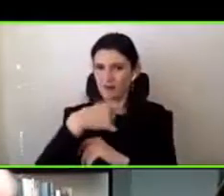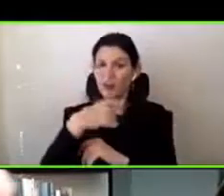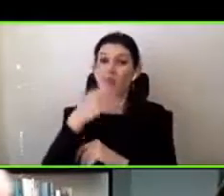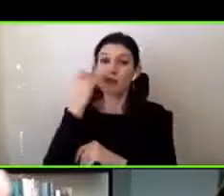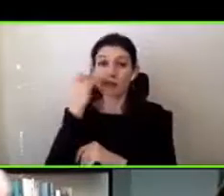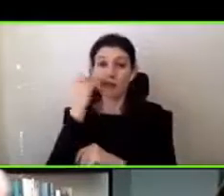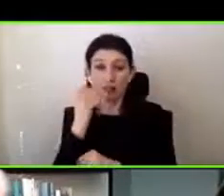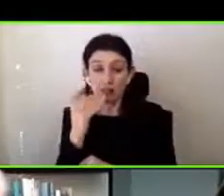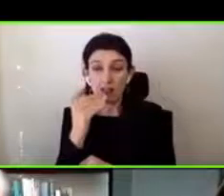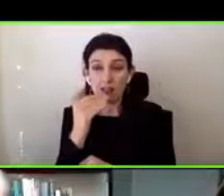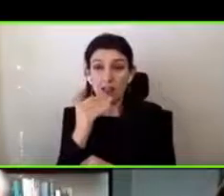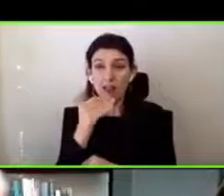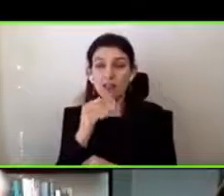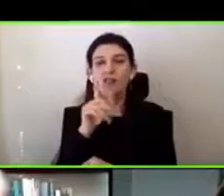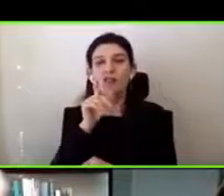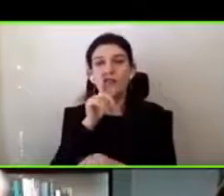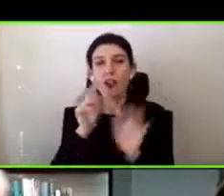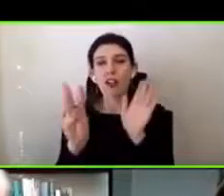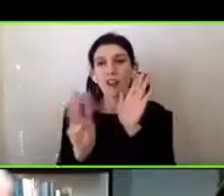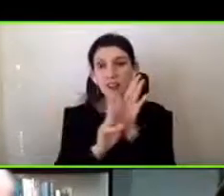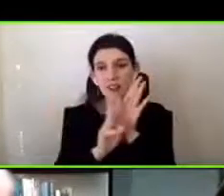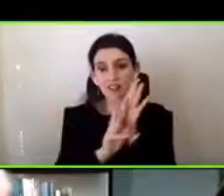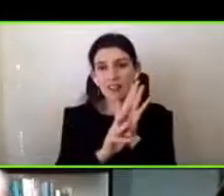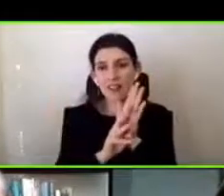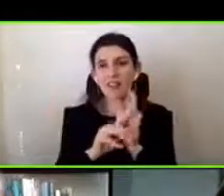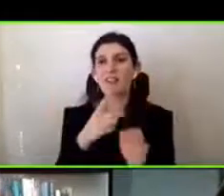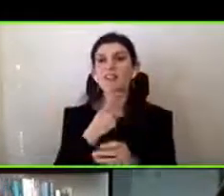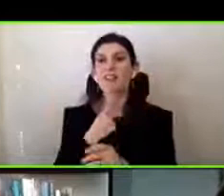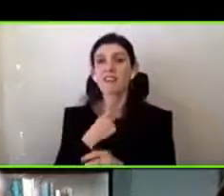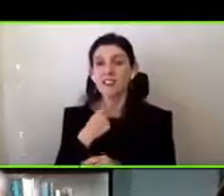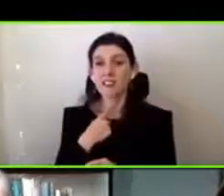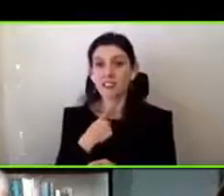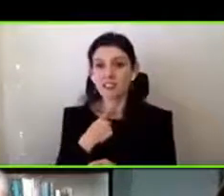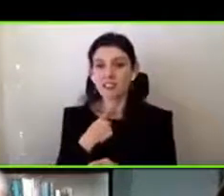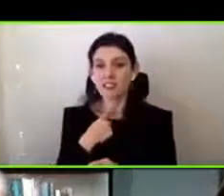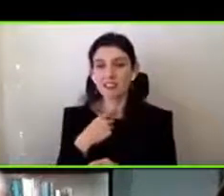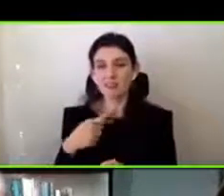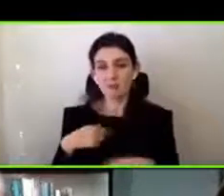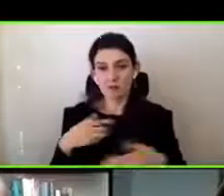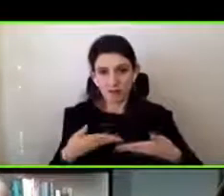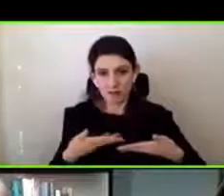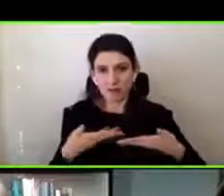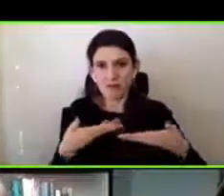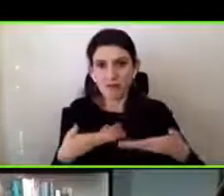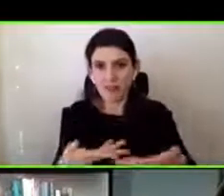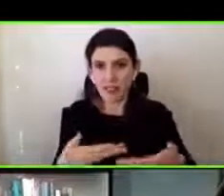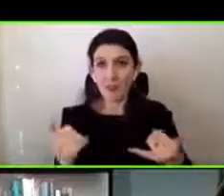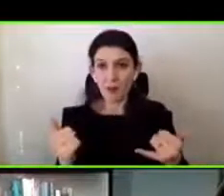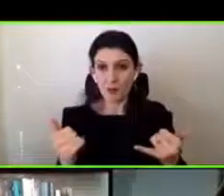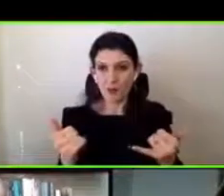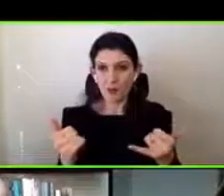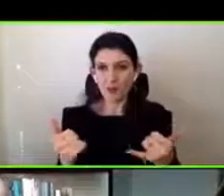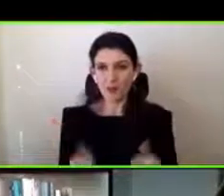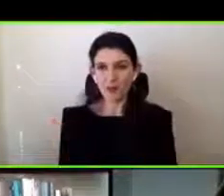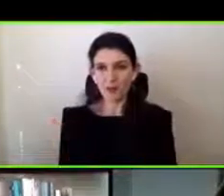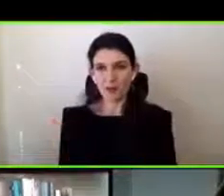con intereses, que coloca parte de sí mismo en el juego que realiza, ¿no?